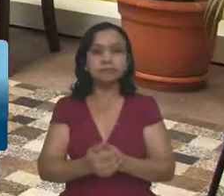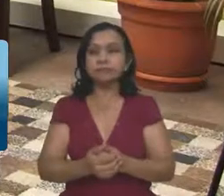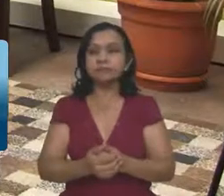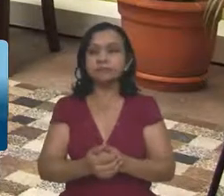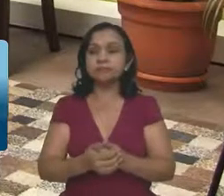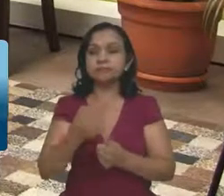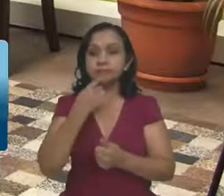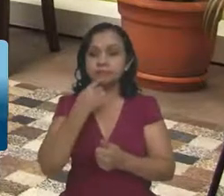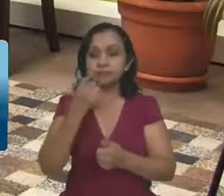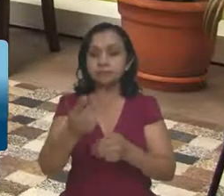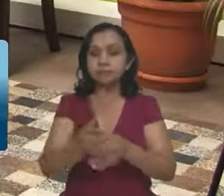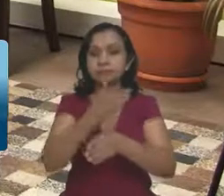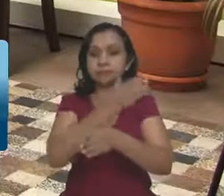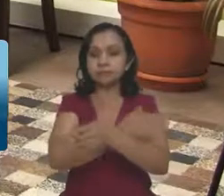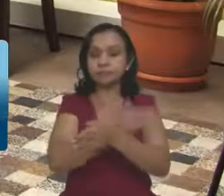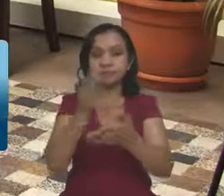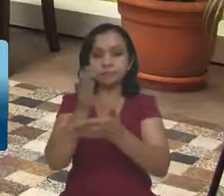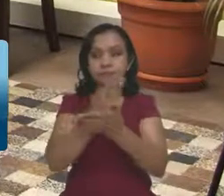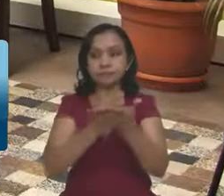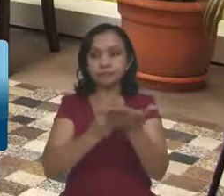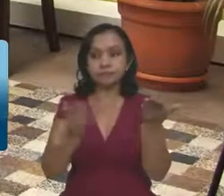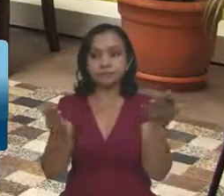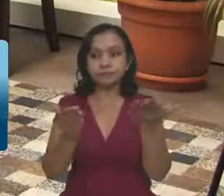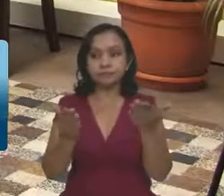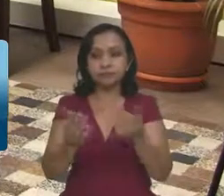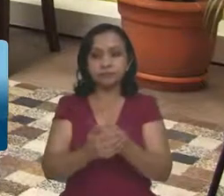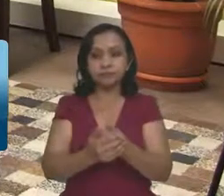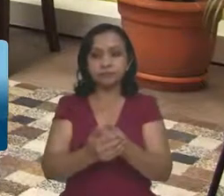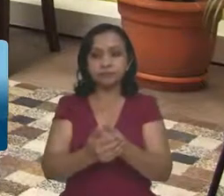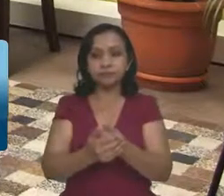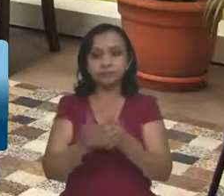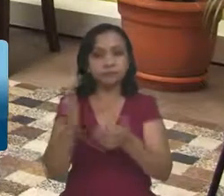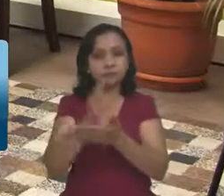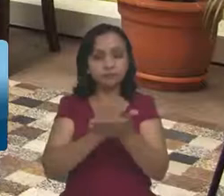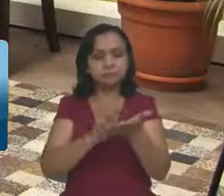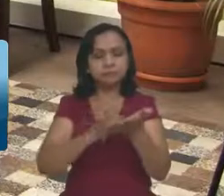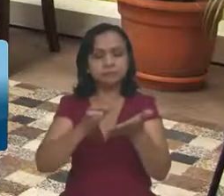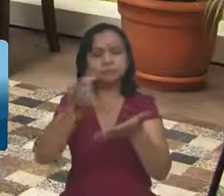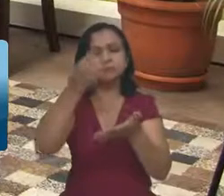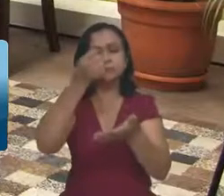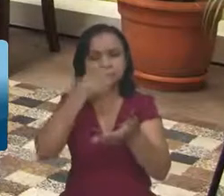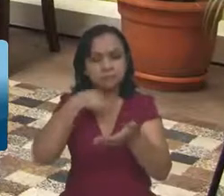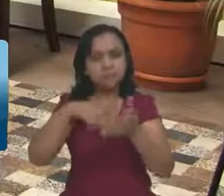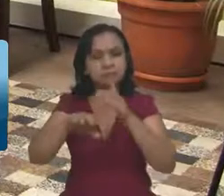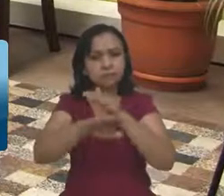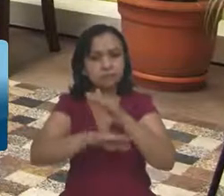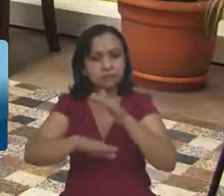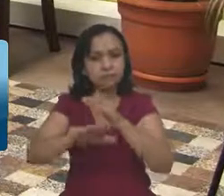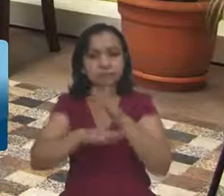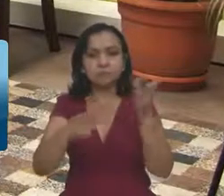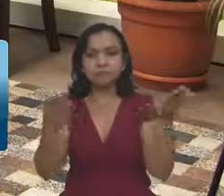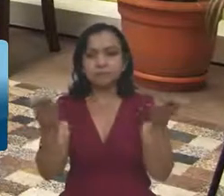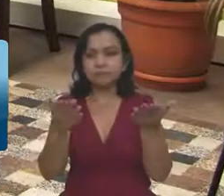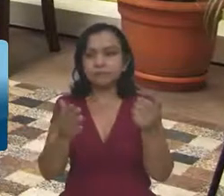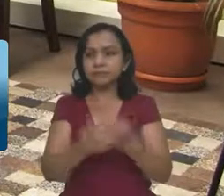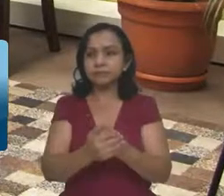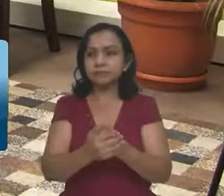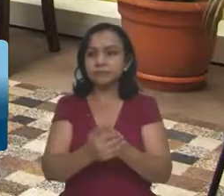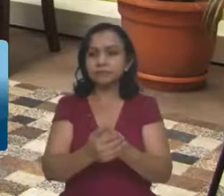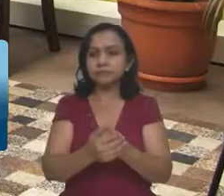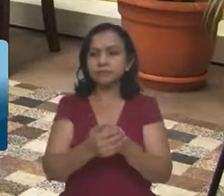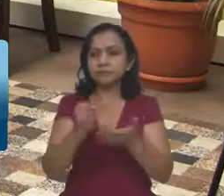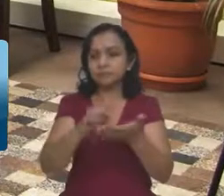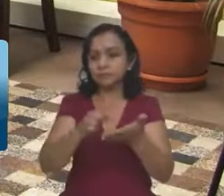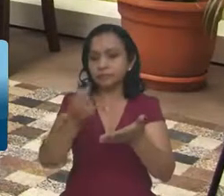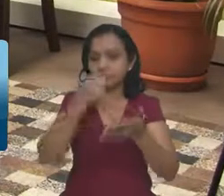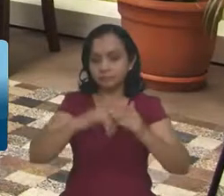te estaba diciendo, a veces pueden darse algunos analgésicos básicos que incluso con solo darlos, por